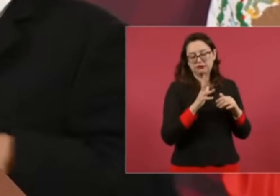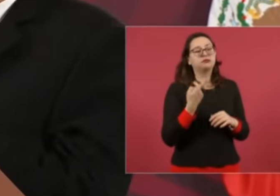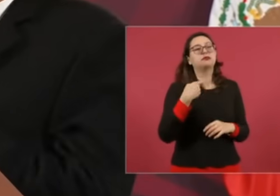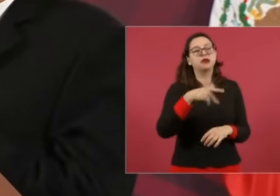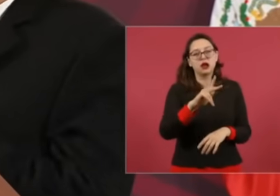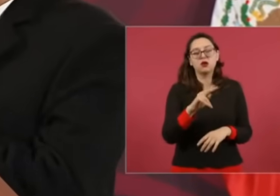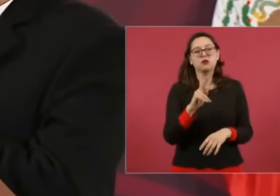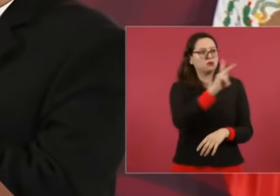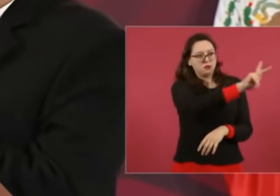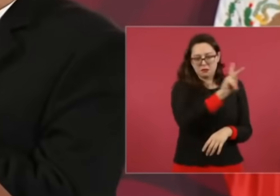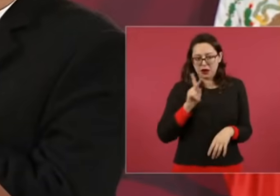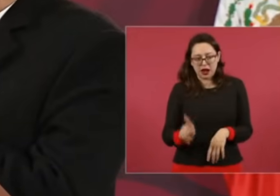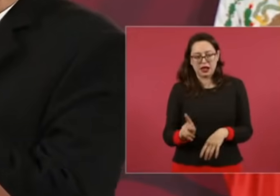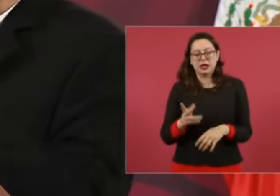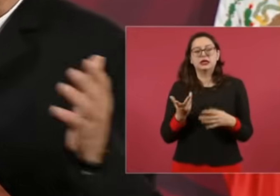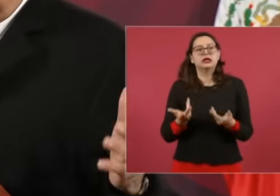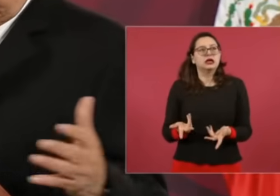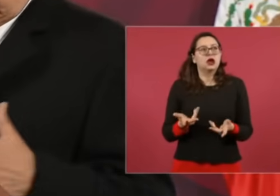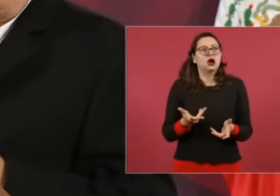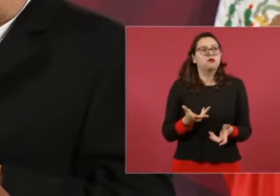donde se ha